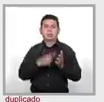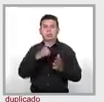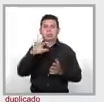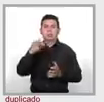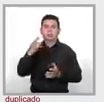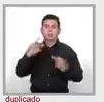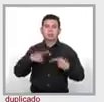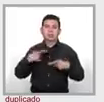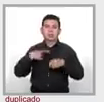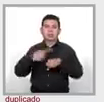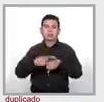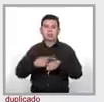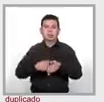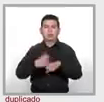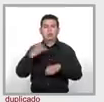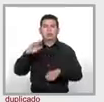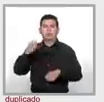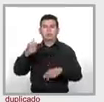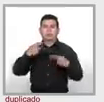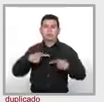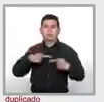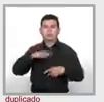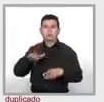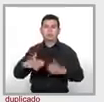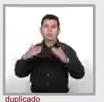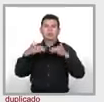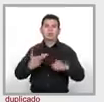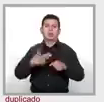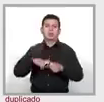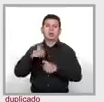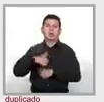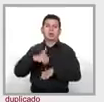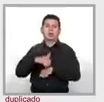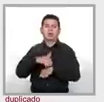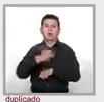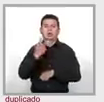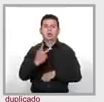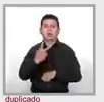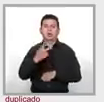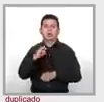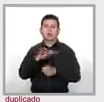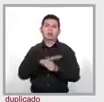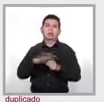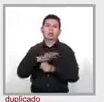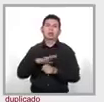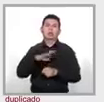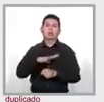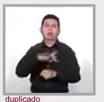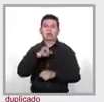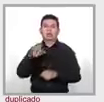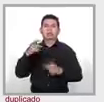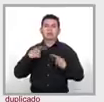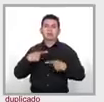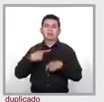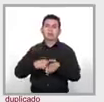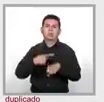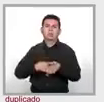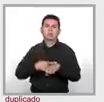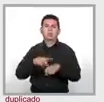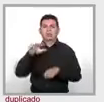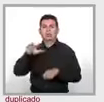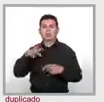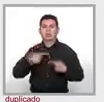casos confirmados con 96 defunciones. En la jurisdicción sanitaria número 2, Istmo, 100 casos confirmados con